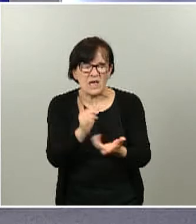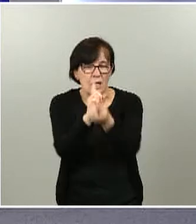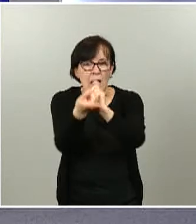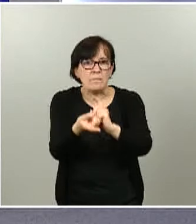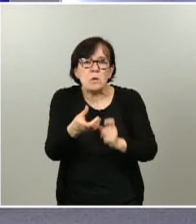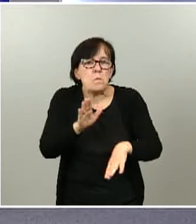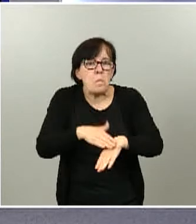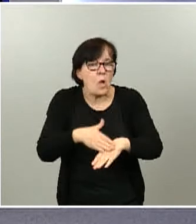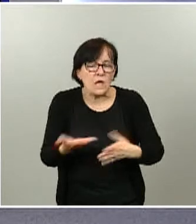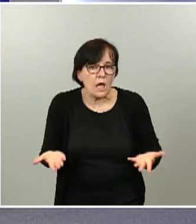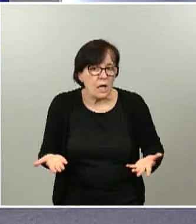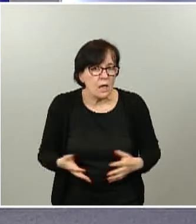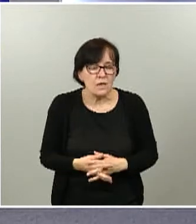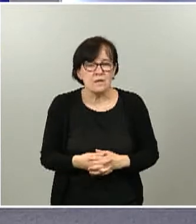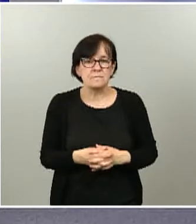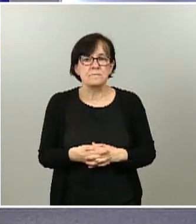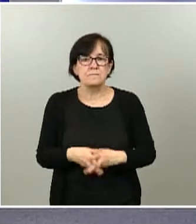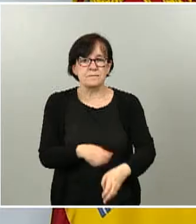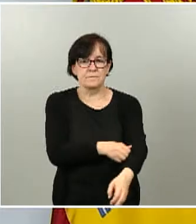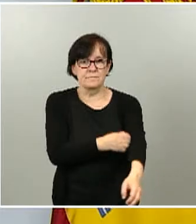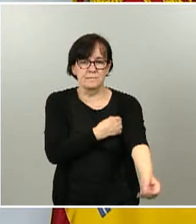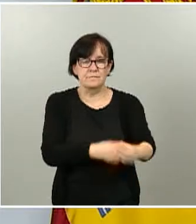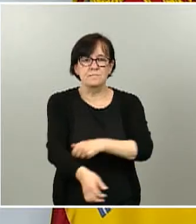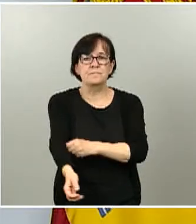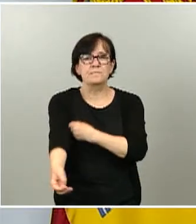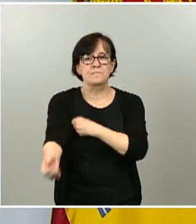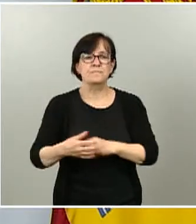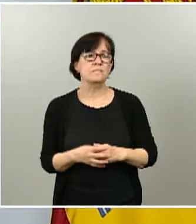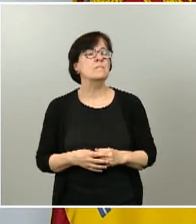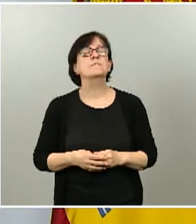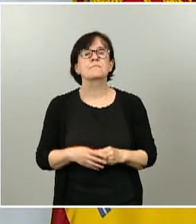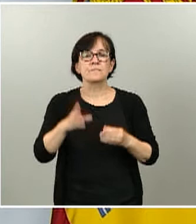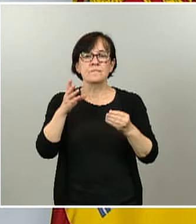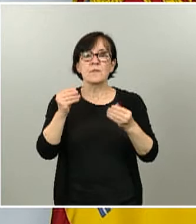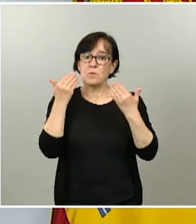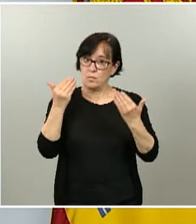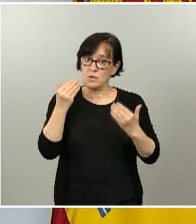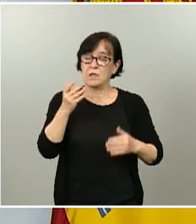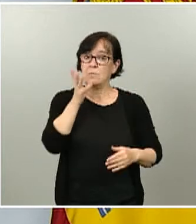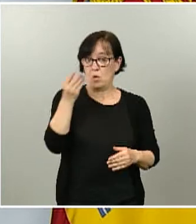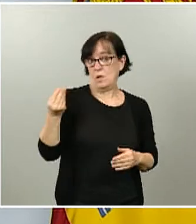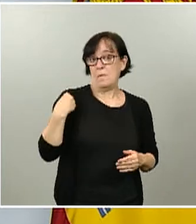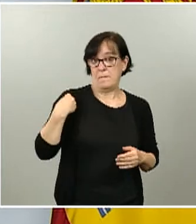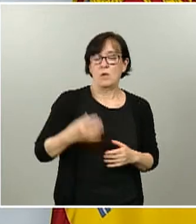Gracias. Muy bien. Muchas gracias, May, por la pregunta.